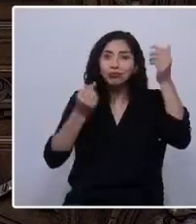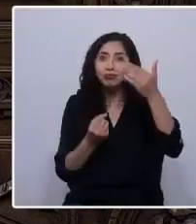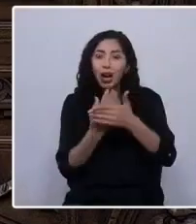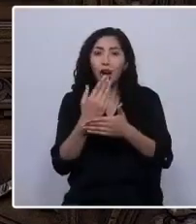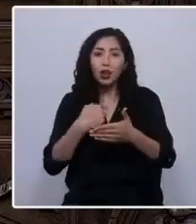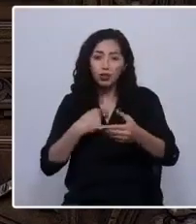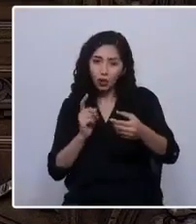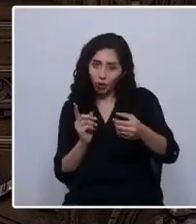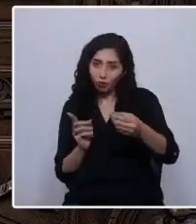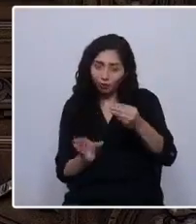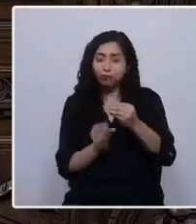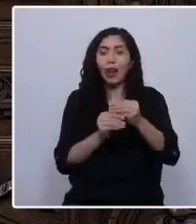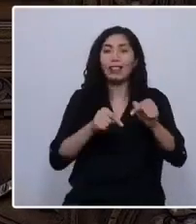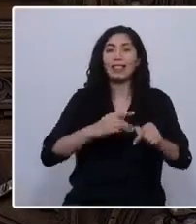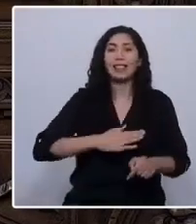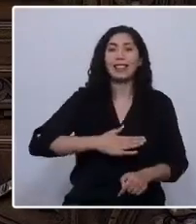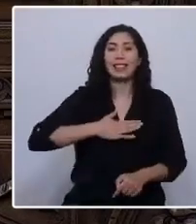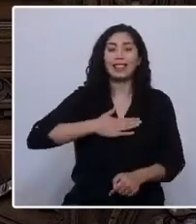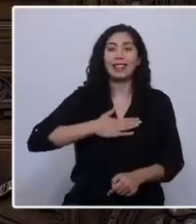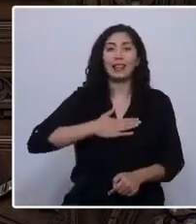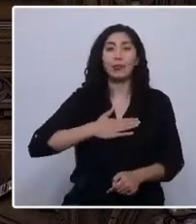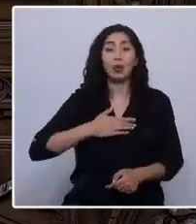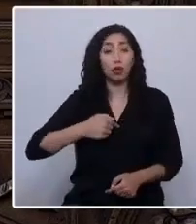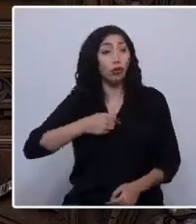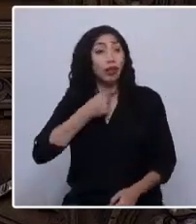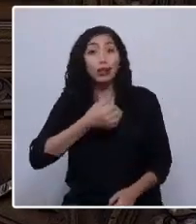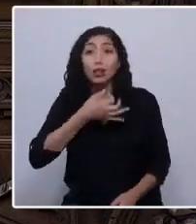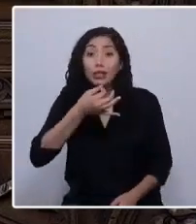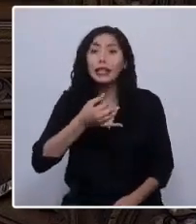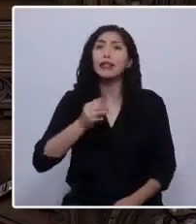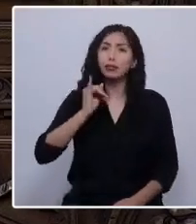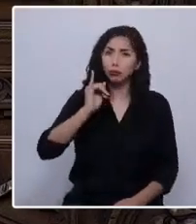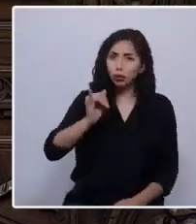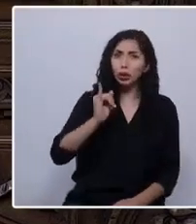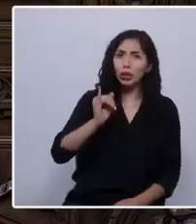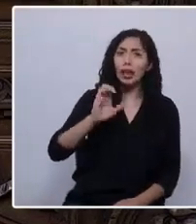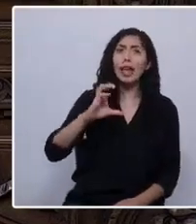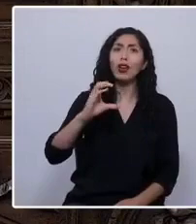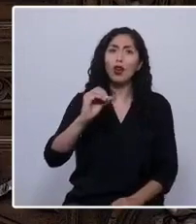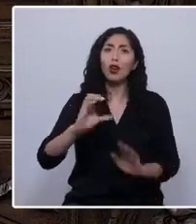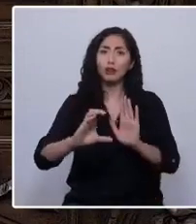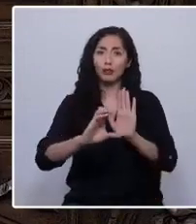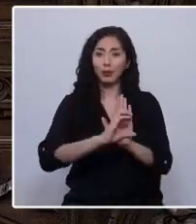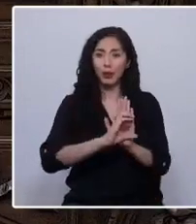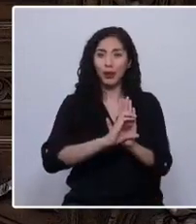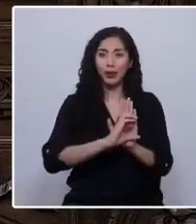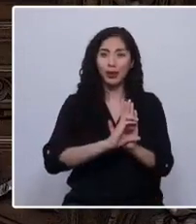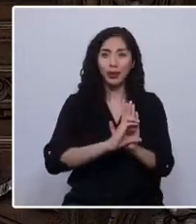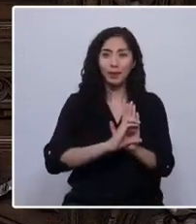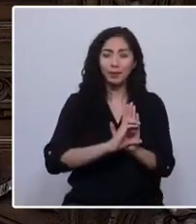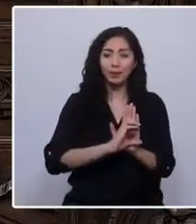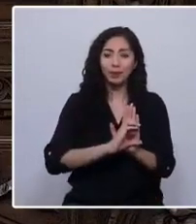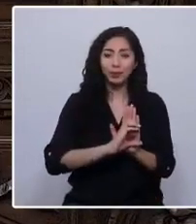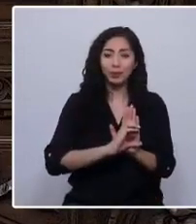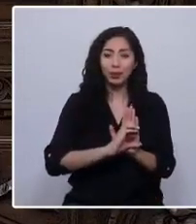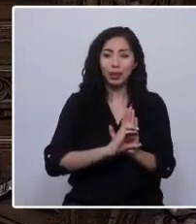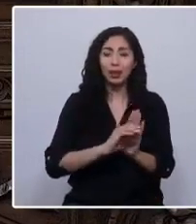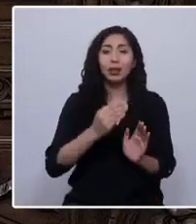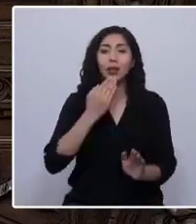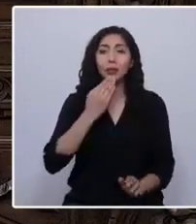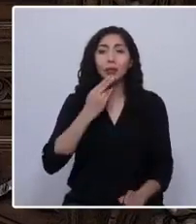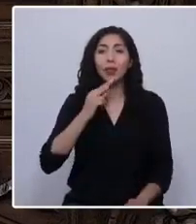este sentir, por eso quiero decir sí, ecoconstitución. Con Violeta y Víctor